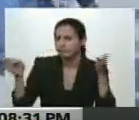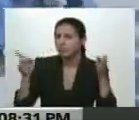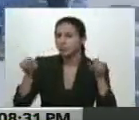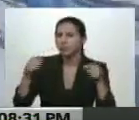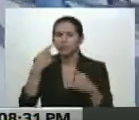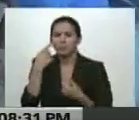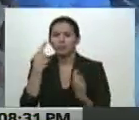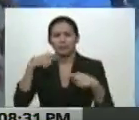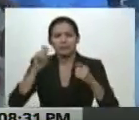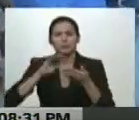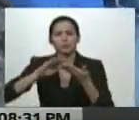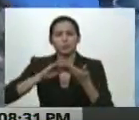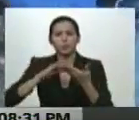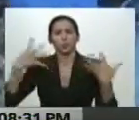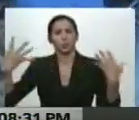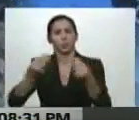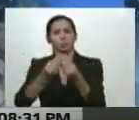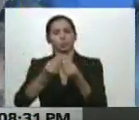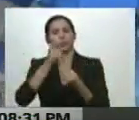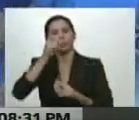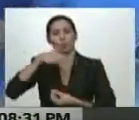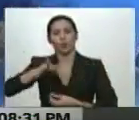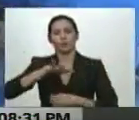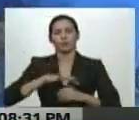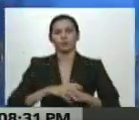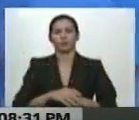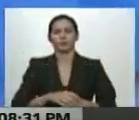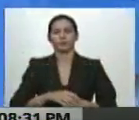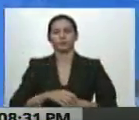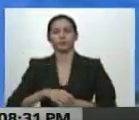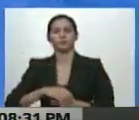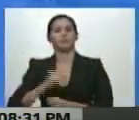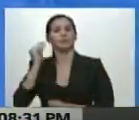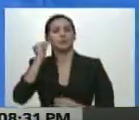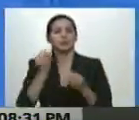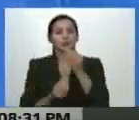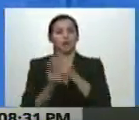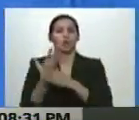buscar soluciones de la mano del Poder Popular. Ana Rosa García, La Noticia.